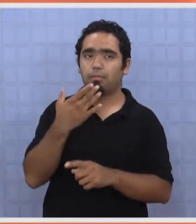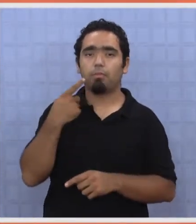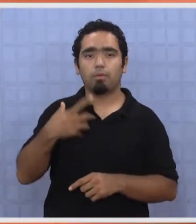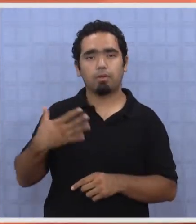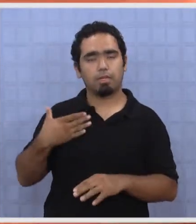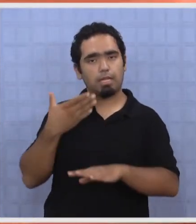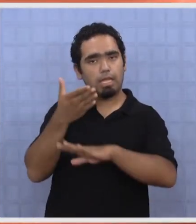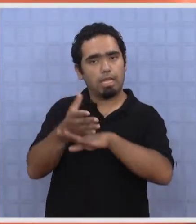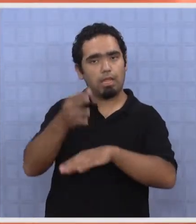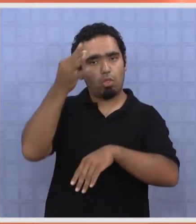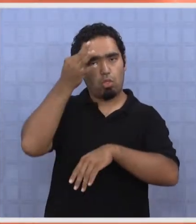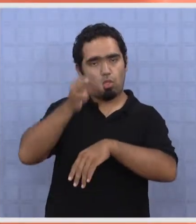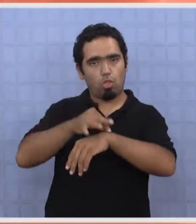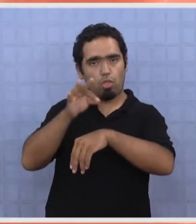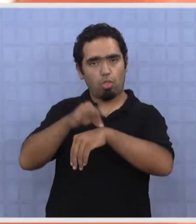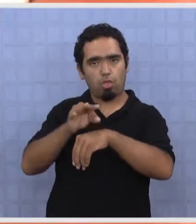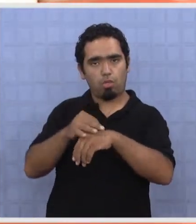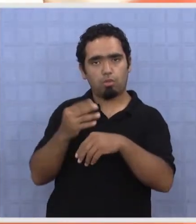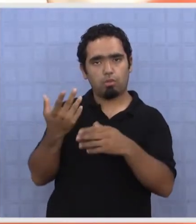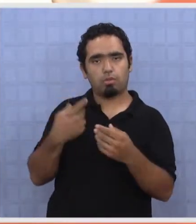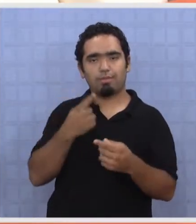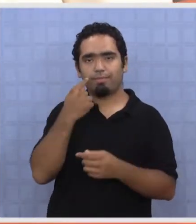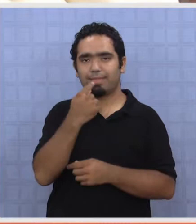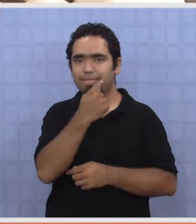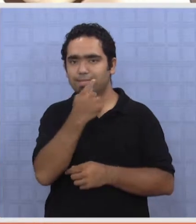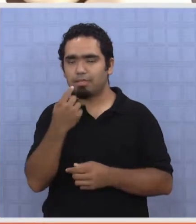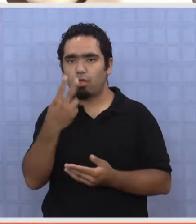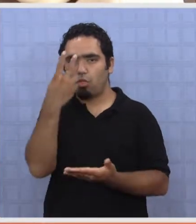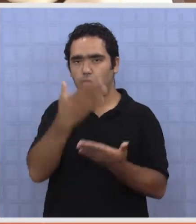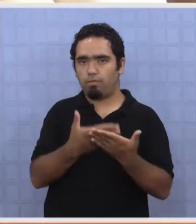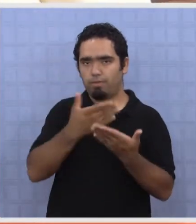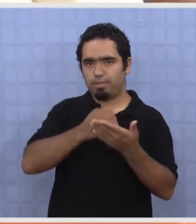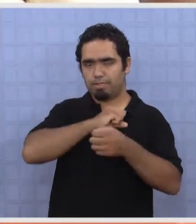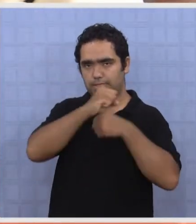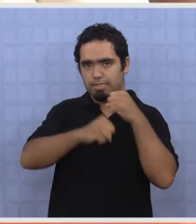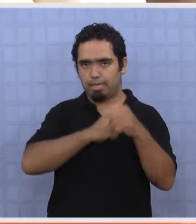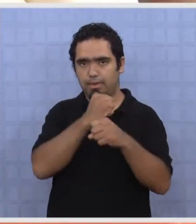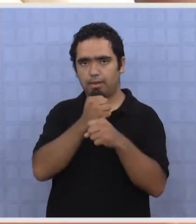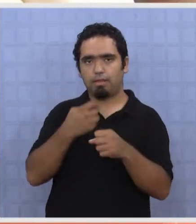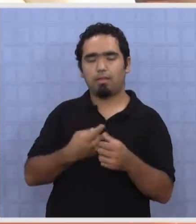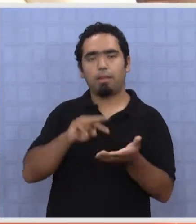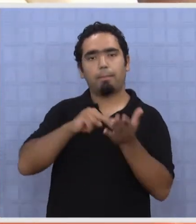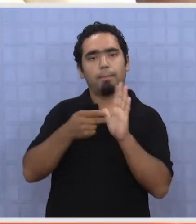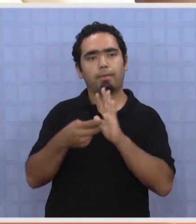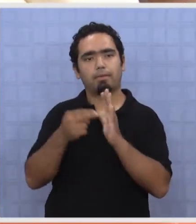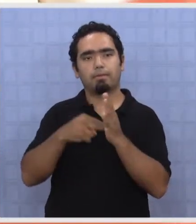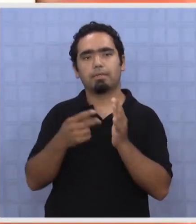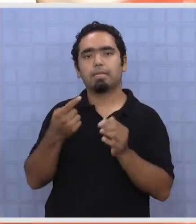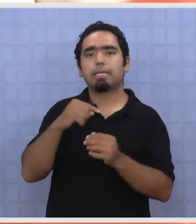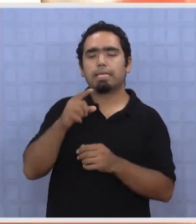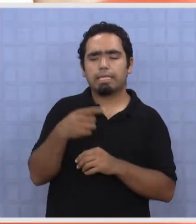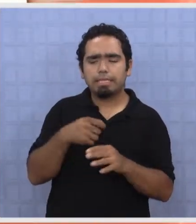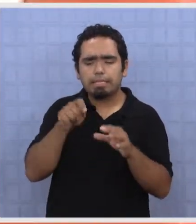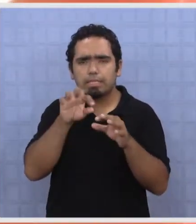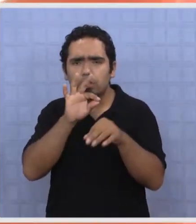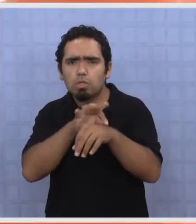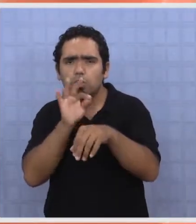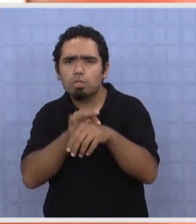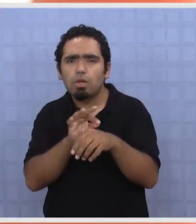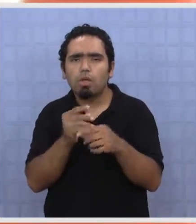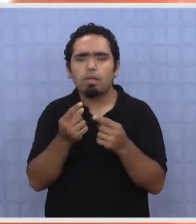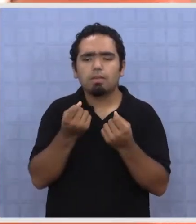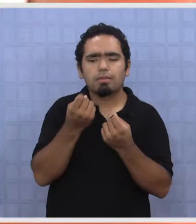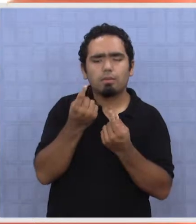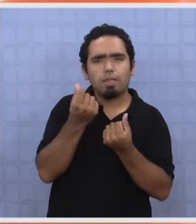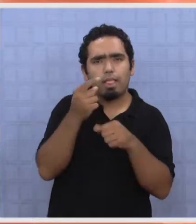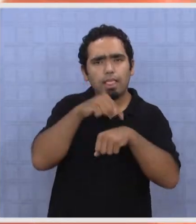al dentista por lo menos 2 veces al año, dependiendo si aparece algún problema mayor, y en ese caso el dentista decide cada cuánto tiempo